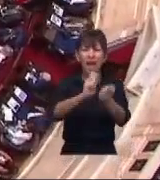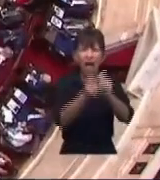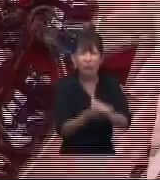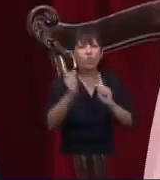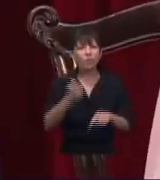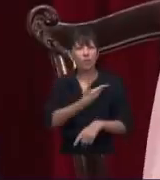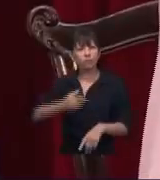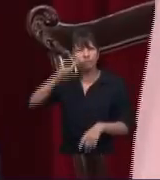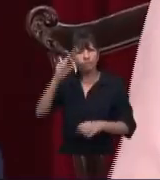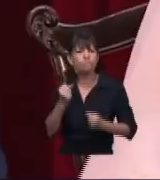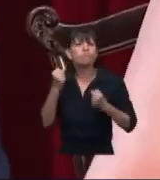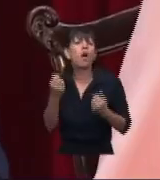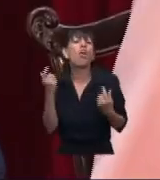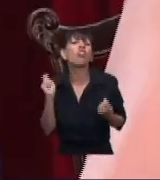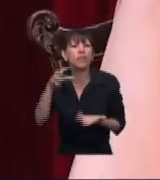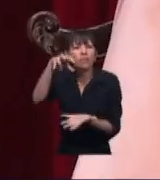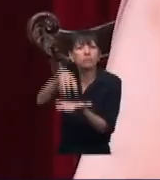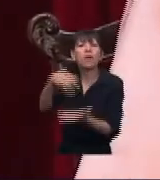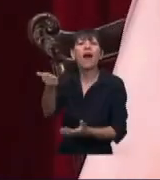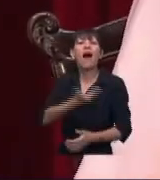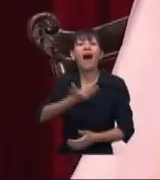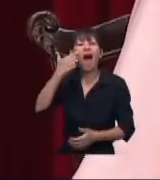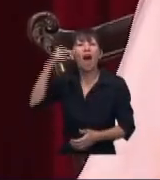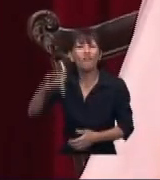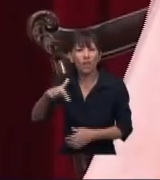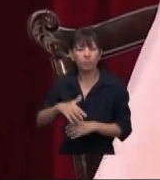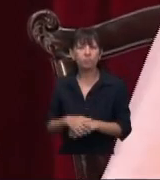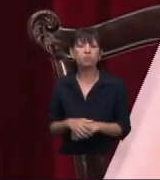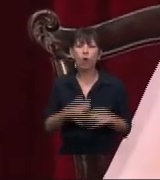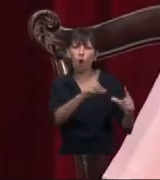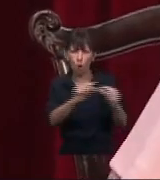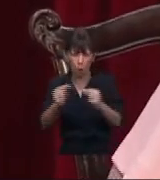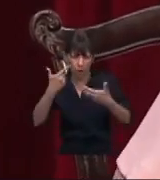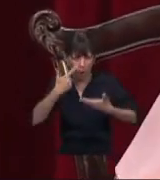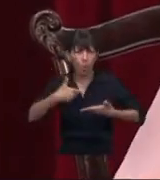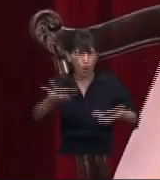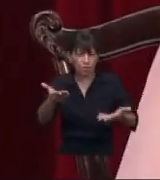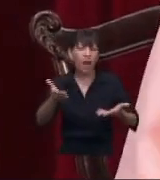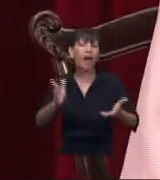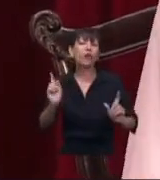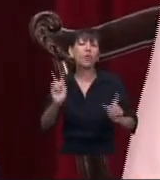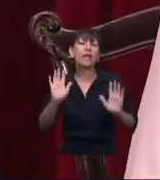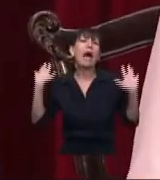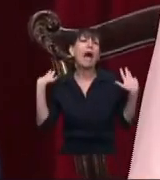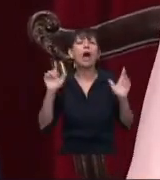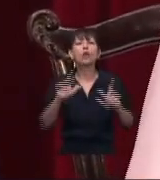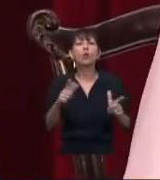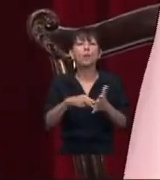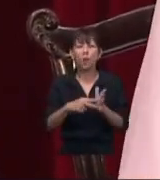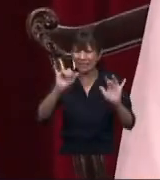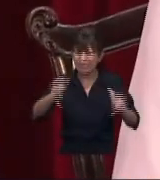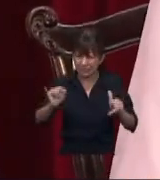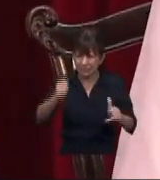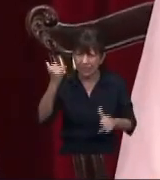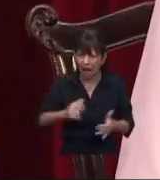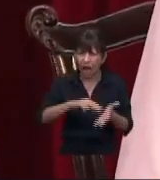tono institucional en que lo hizo. Bueno, otro de los temas por el que queríamos consultarle, hace muy poco estuvo de viaje en la Antártida, por el Día de la